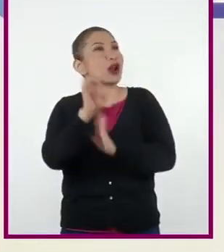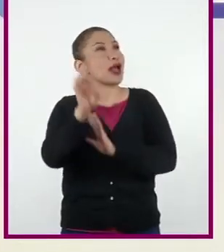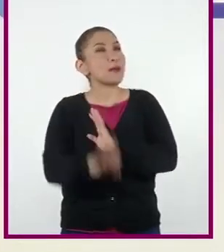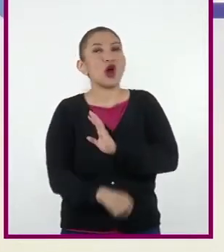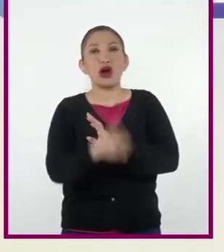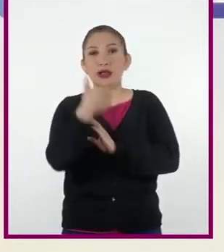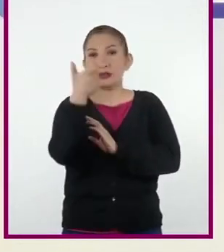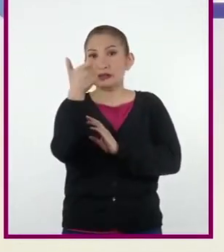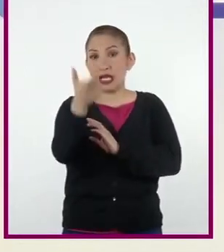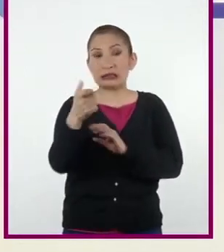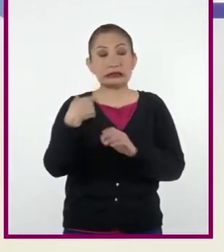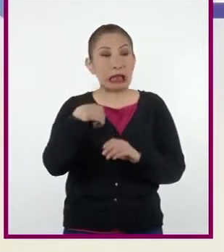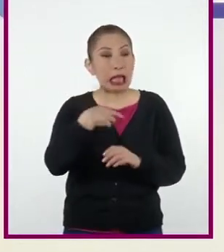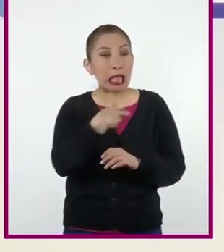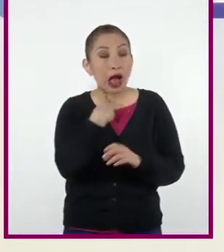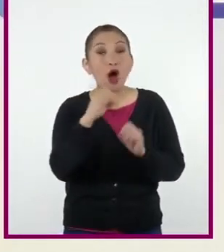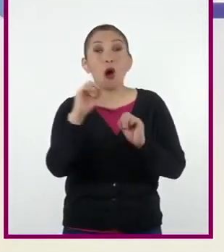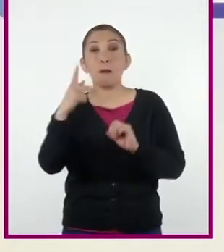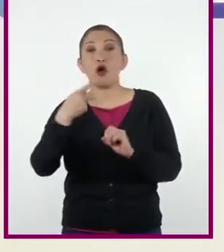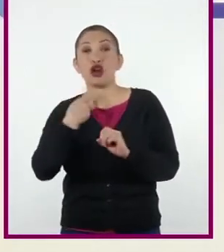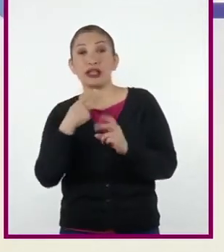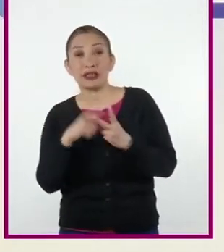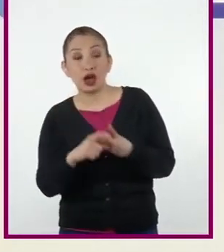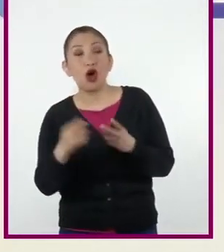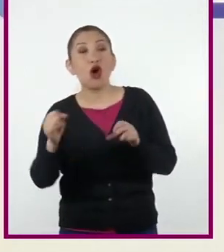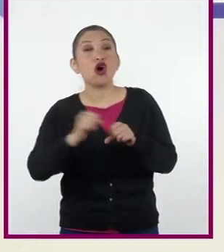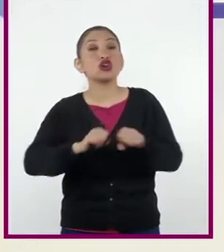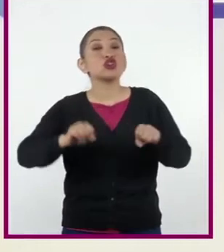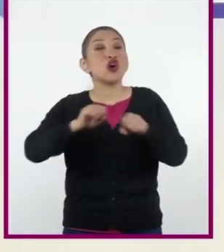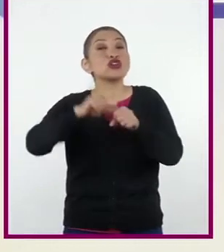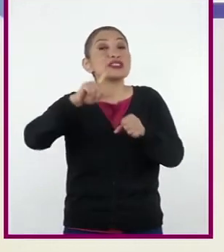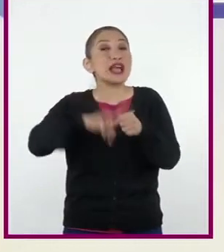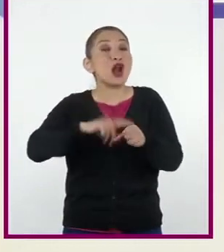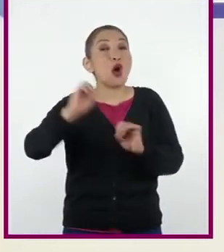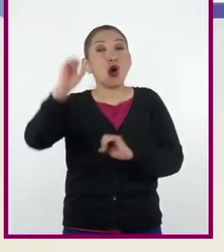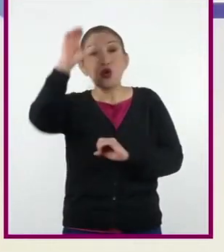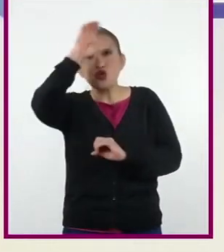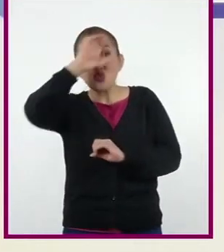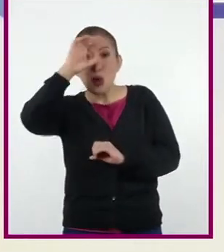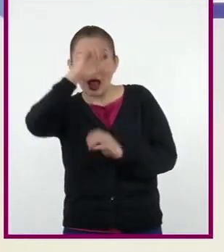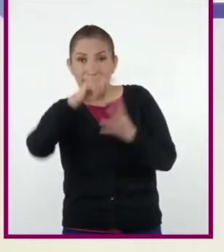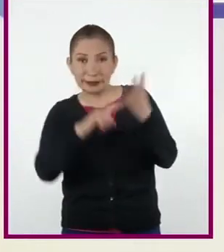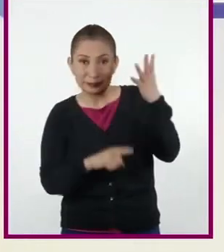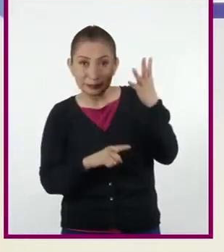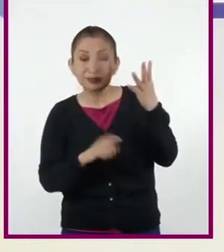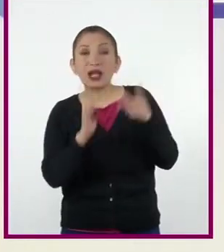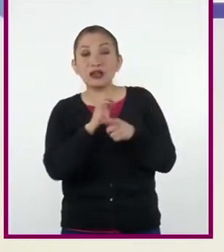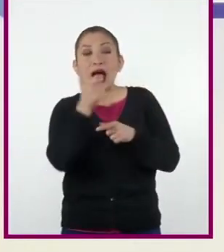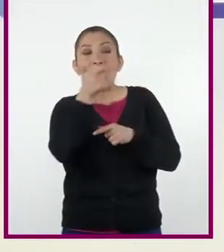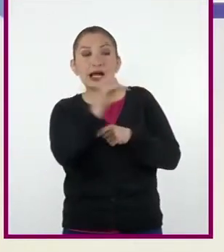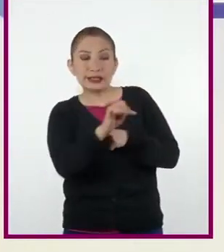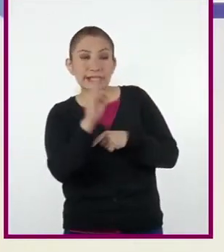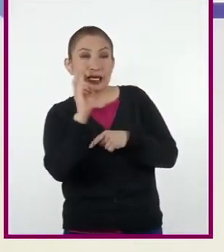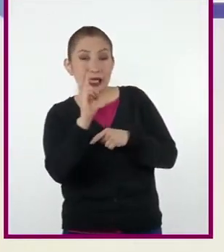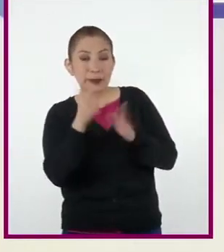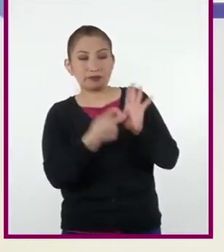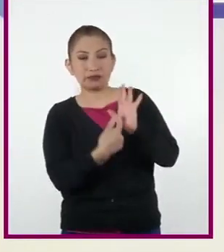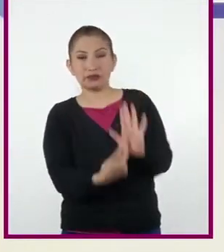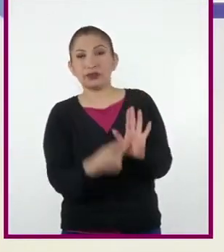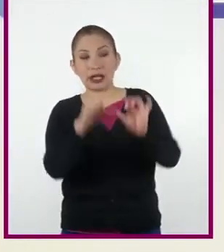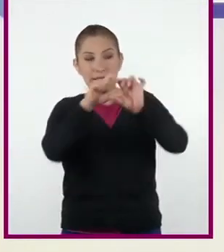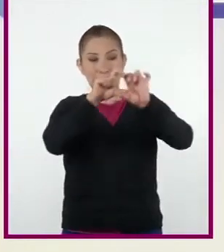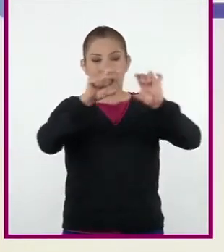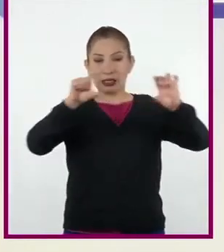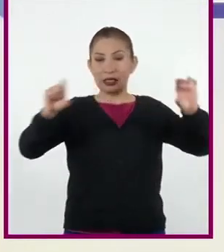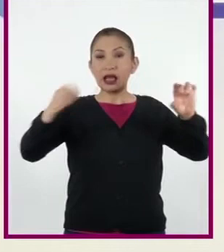los económicos, políticos, sociales y culturales. De hecho, así es como los presenta la